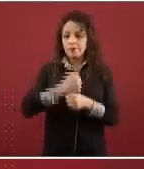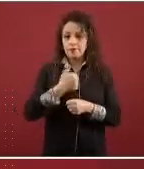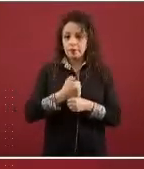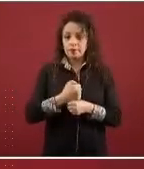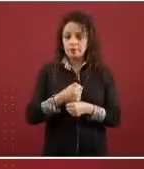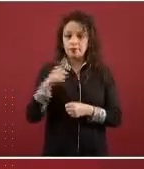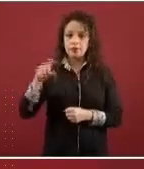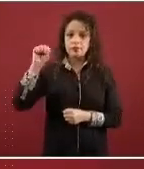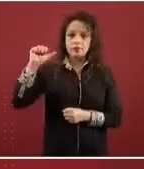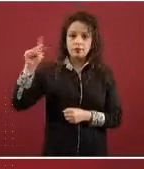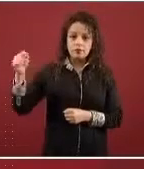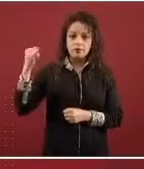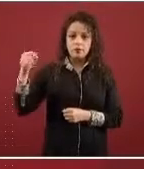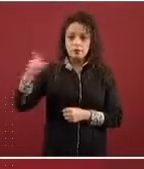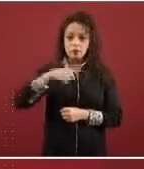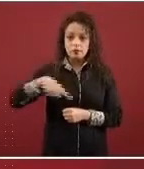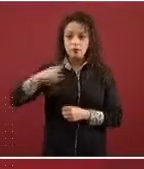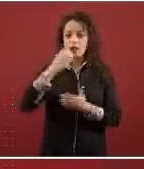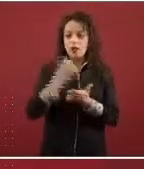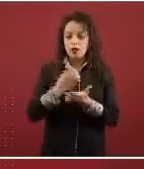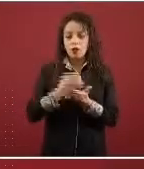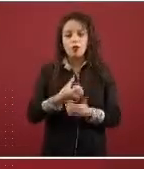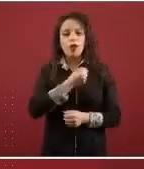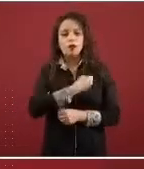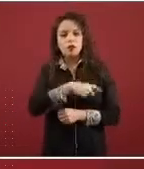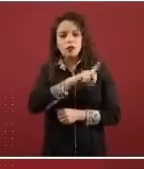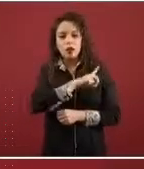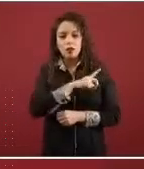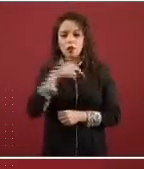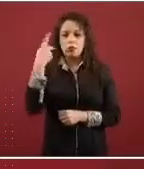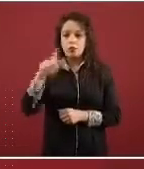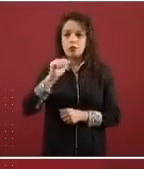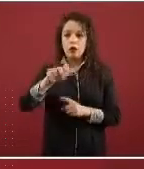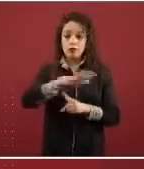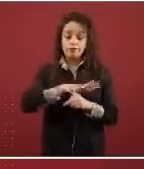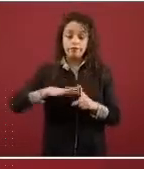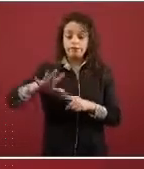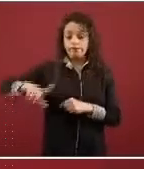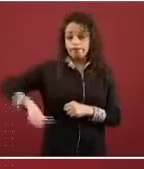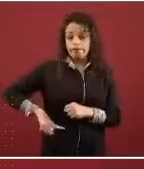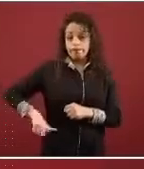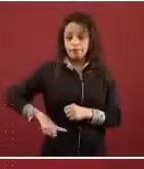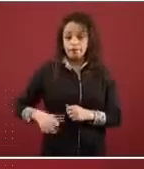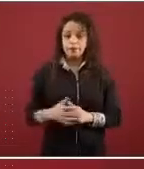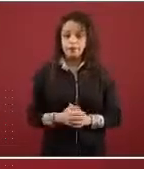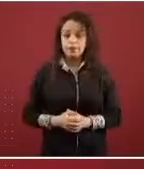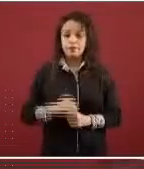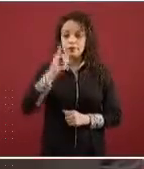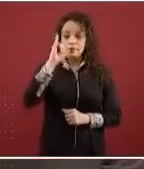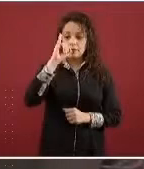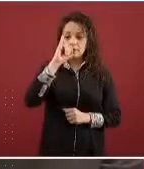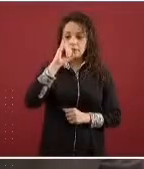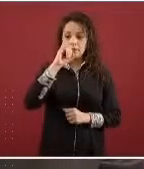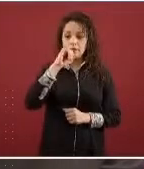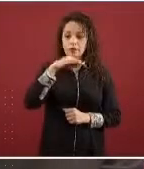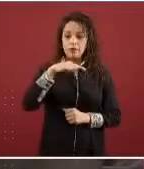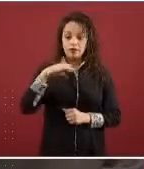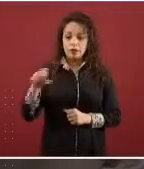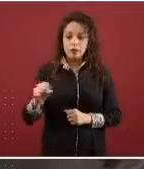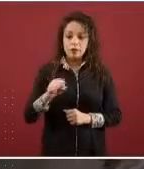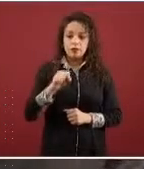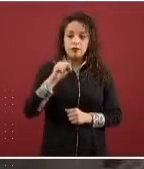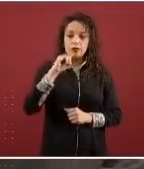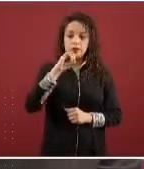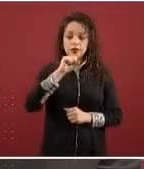de Hacienda y Crédito Público, de Economía, de Salud, de la Función Pública Instituto Mexicano del Seguro Social,